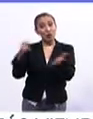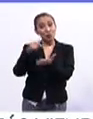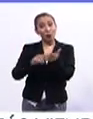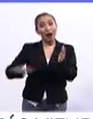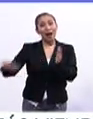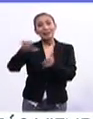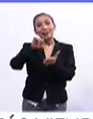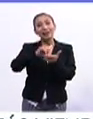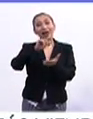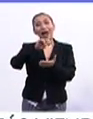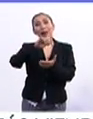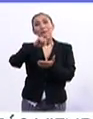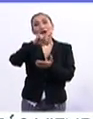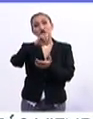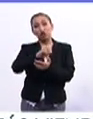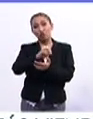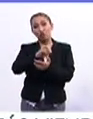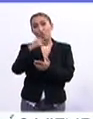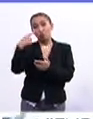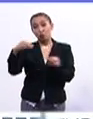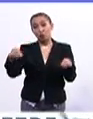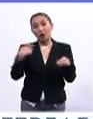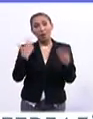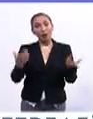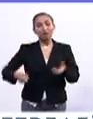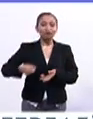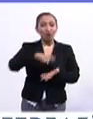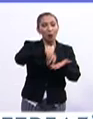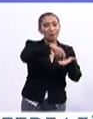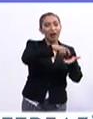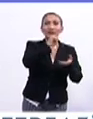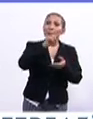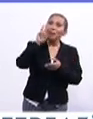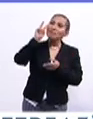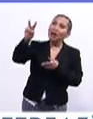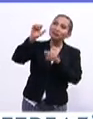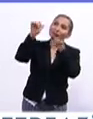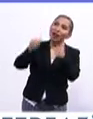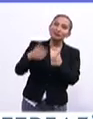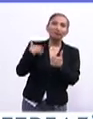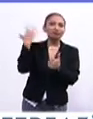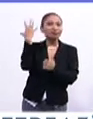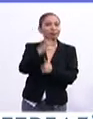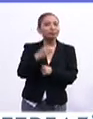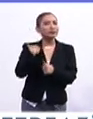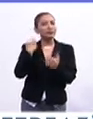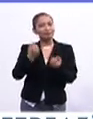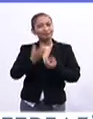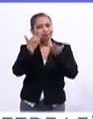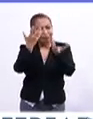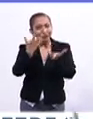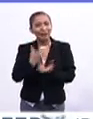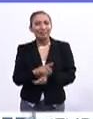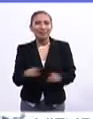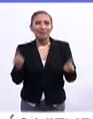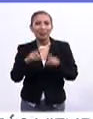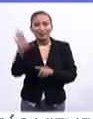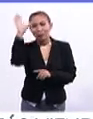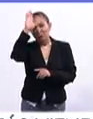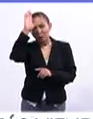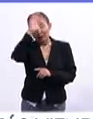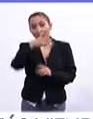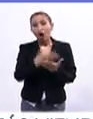espacio, la Central de Abastos, para hacer su mandado del fin de semana y también para ver, por supuesto, expresiones artísticas y